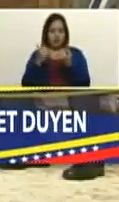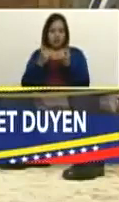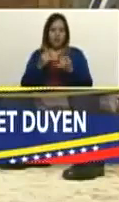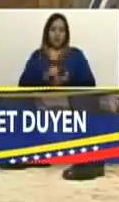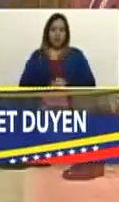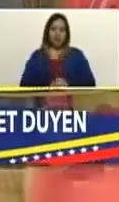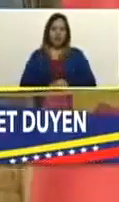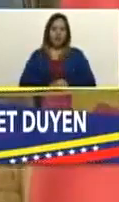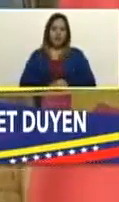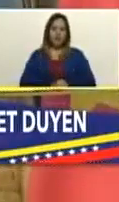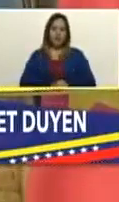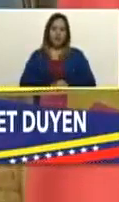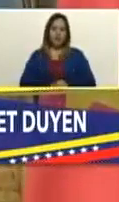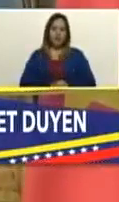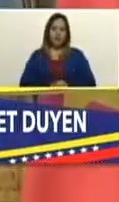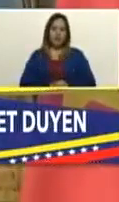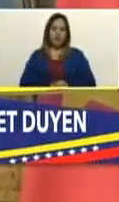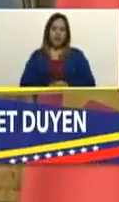compañera